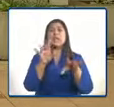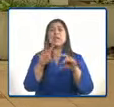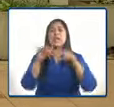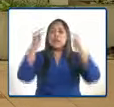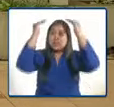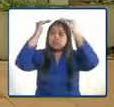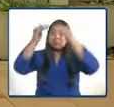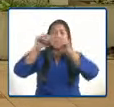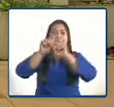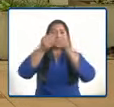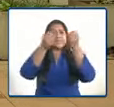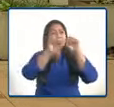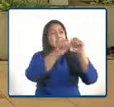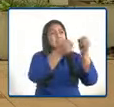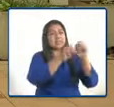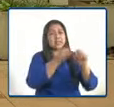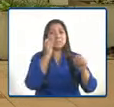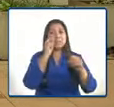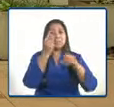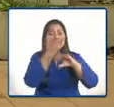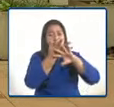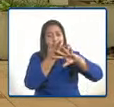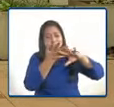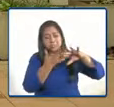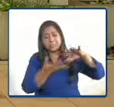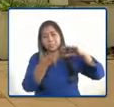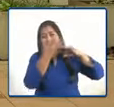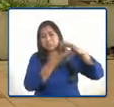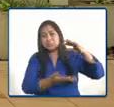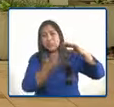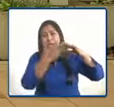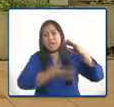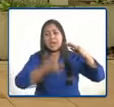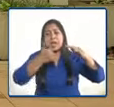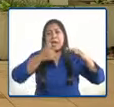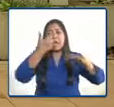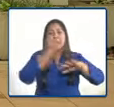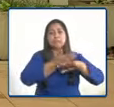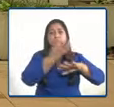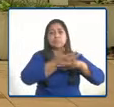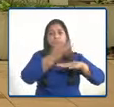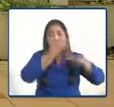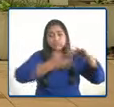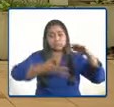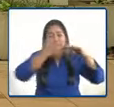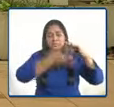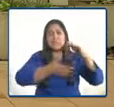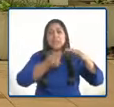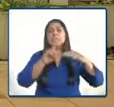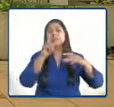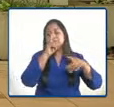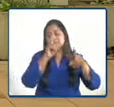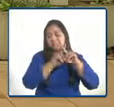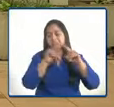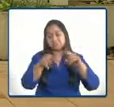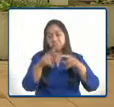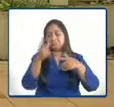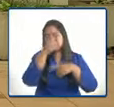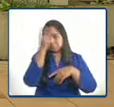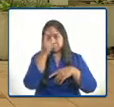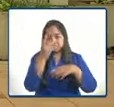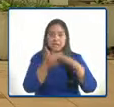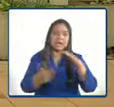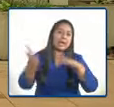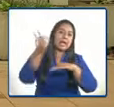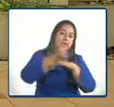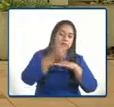dañados debido a las filtraciones, pues también, así que afuera y dentro pues estamos trabajando, también estamos trabajando en tema de torres de